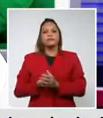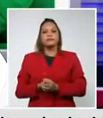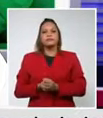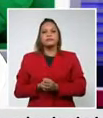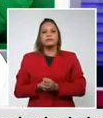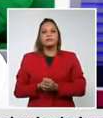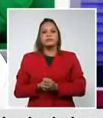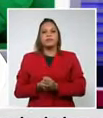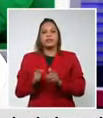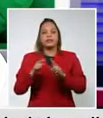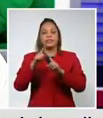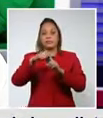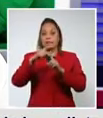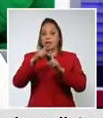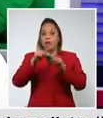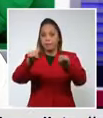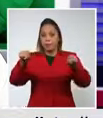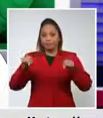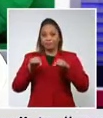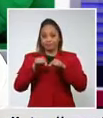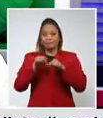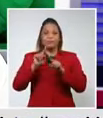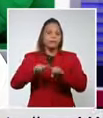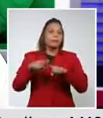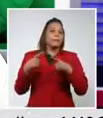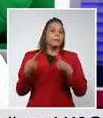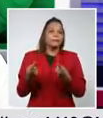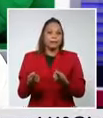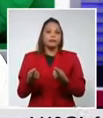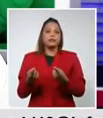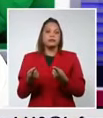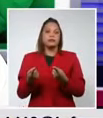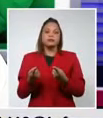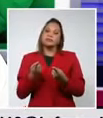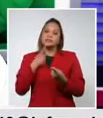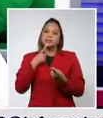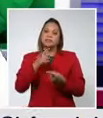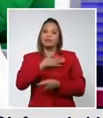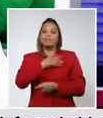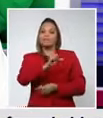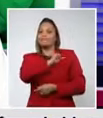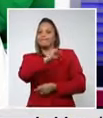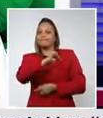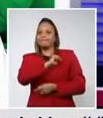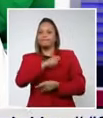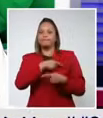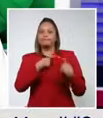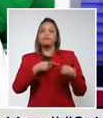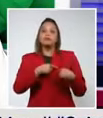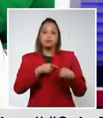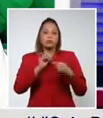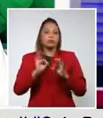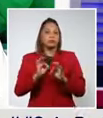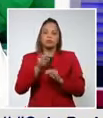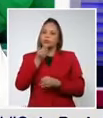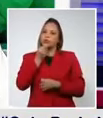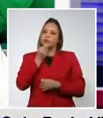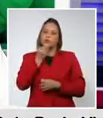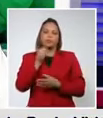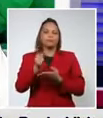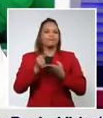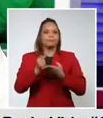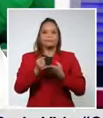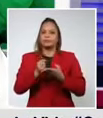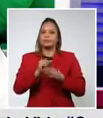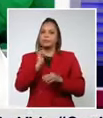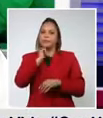terapia intensiva, pero lamentablemente realiza una parada cardiorrespiratoria, de la cual no fue posible